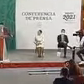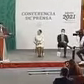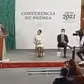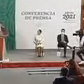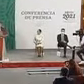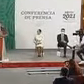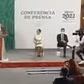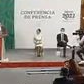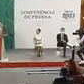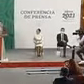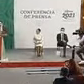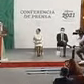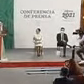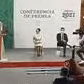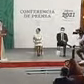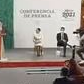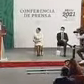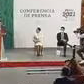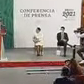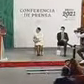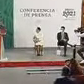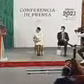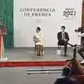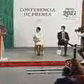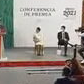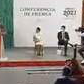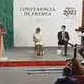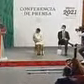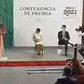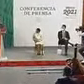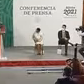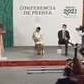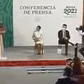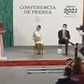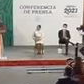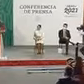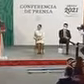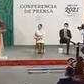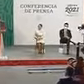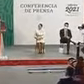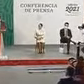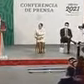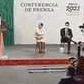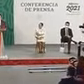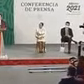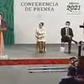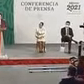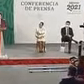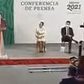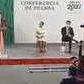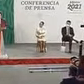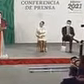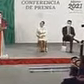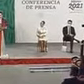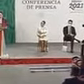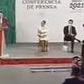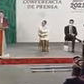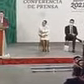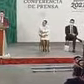Muchas gracias, presidente. Con su permiso, presentarle a la opinión pública lo que hemos venido trabajando en